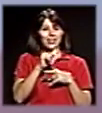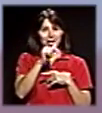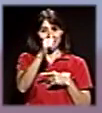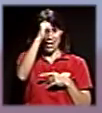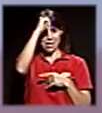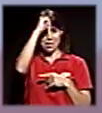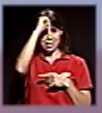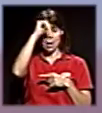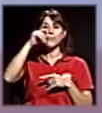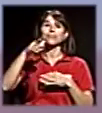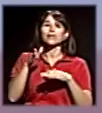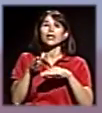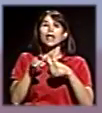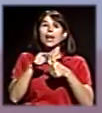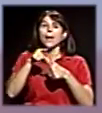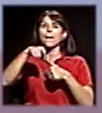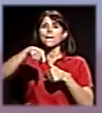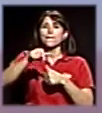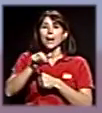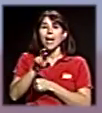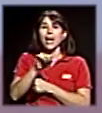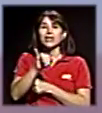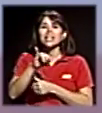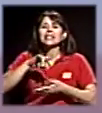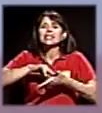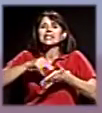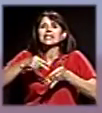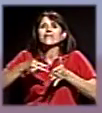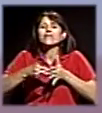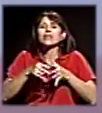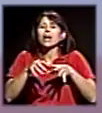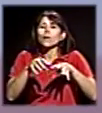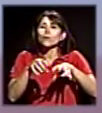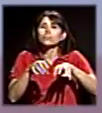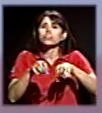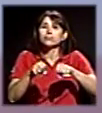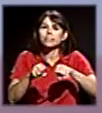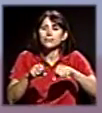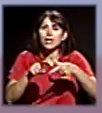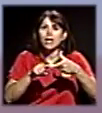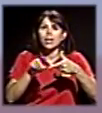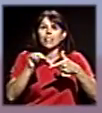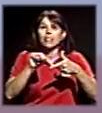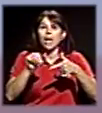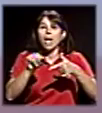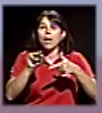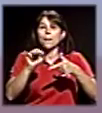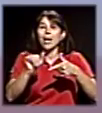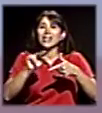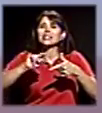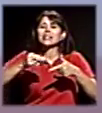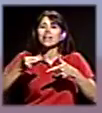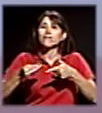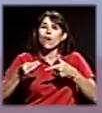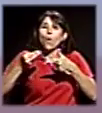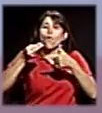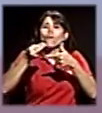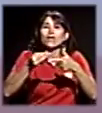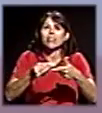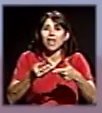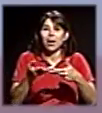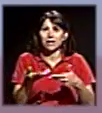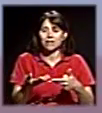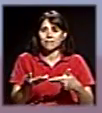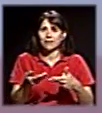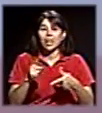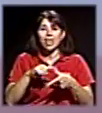Pari quiere decir abrazar contener y nama quiere decir ofrendar entonces La